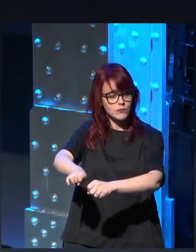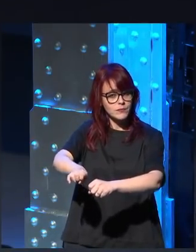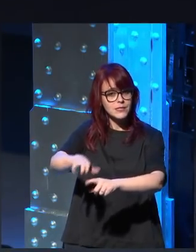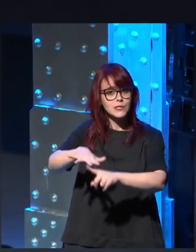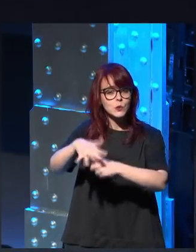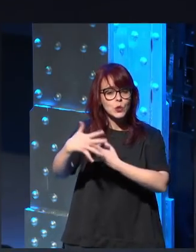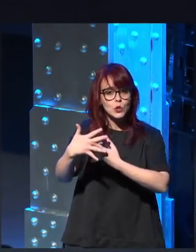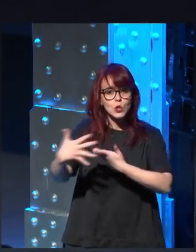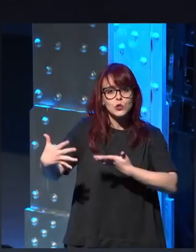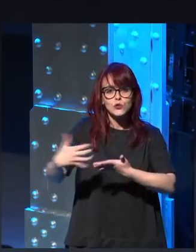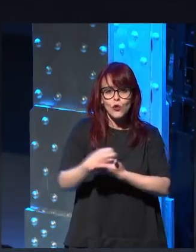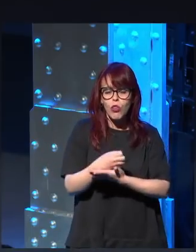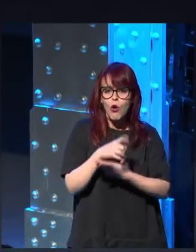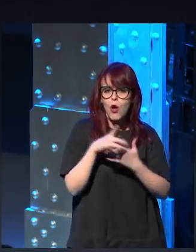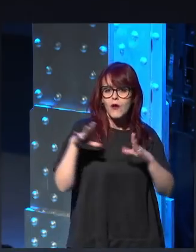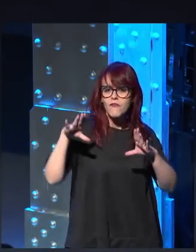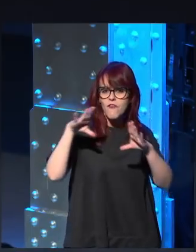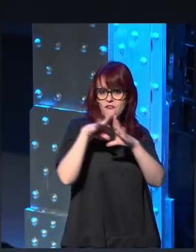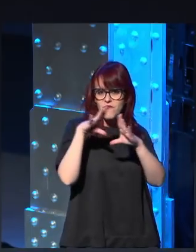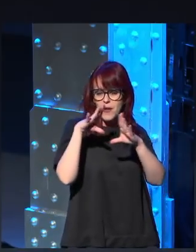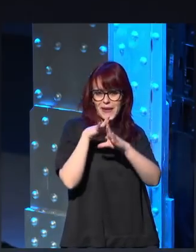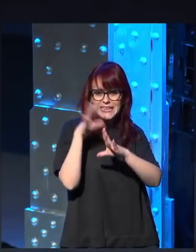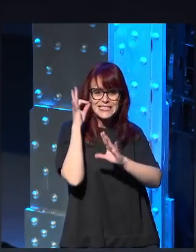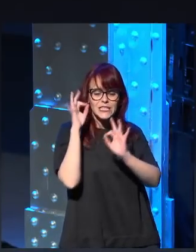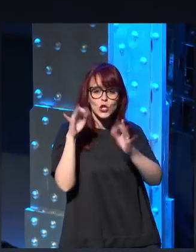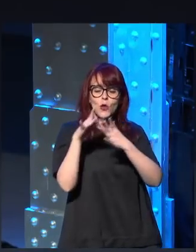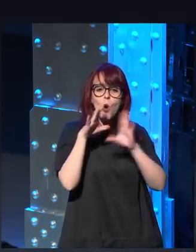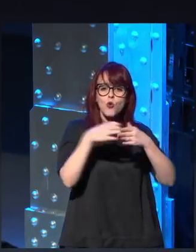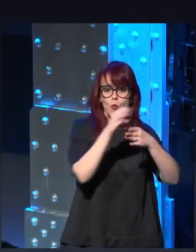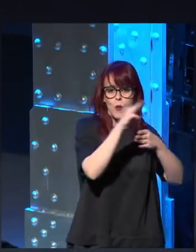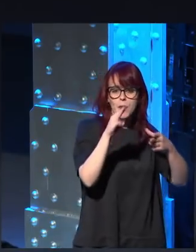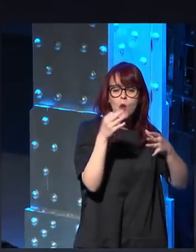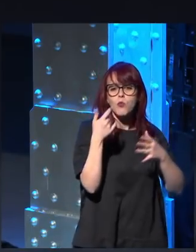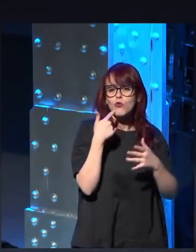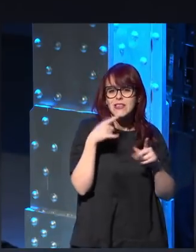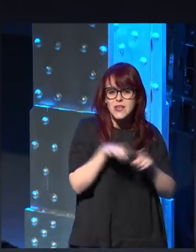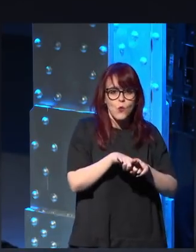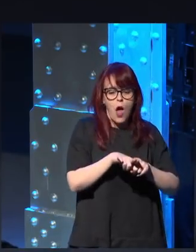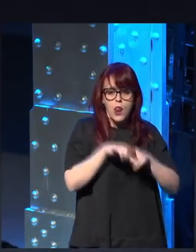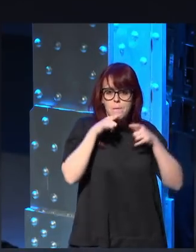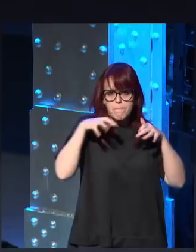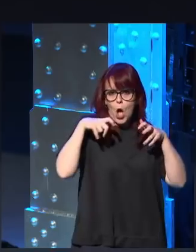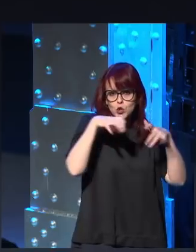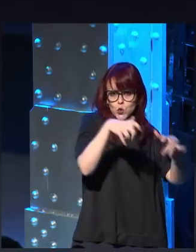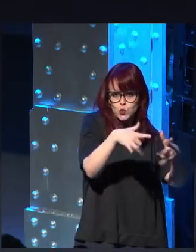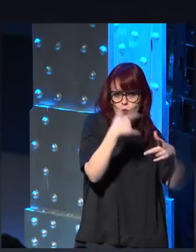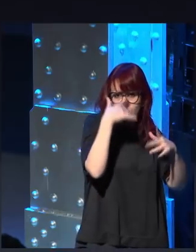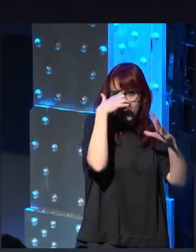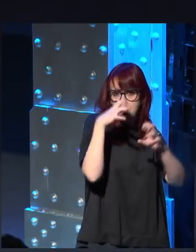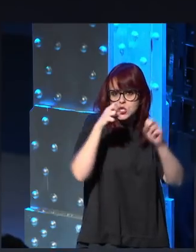Todos son increíblemente feministas. Todos los votantes del PP son poco menos que monstruos